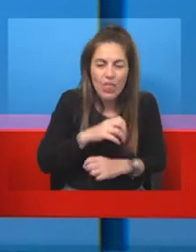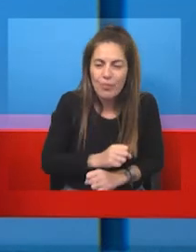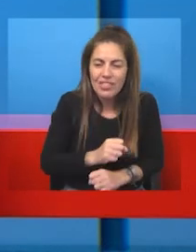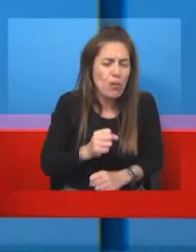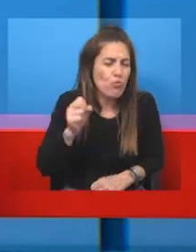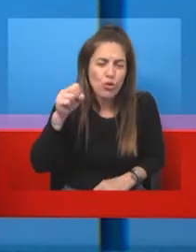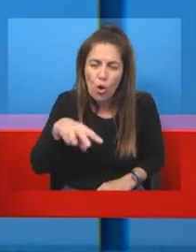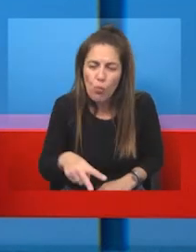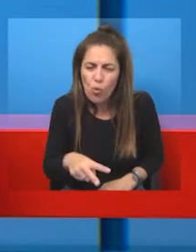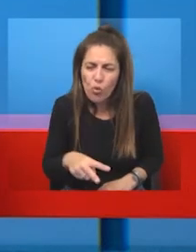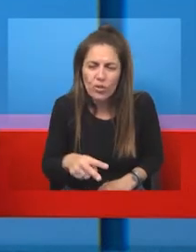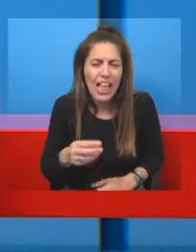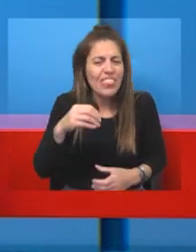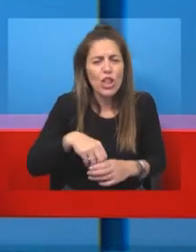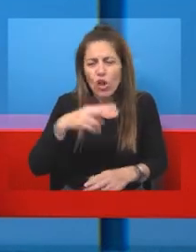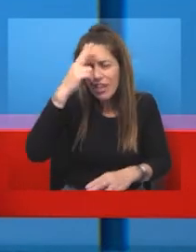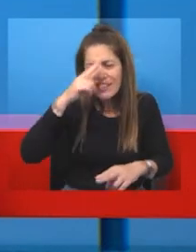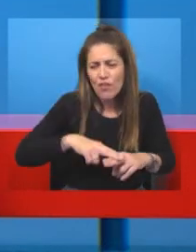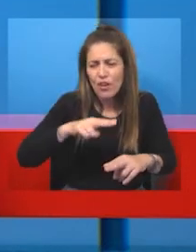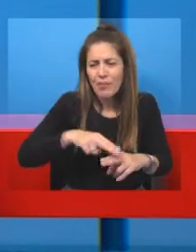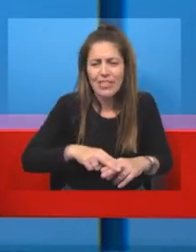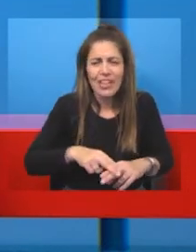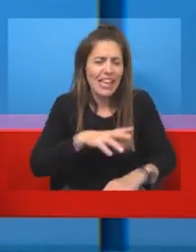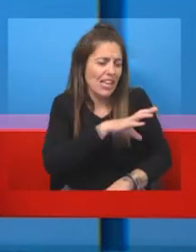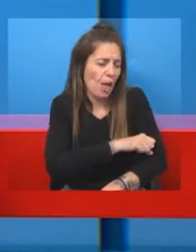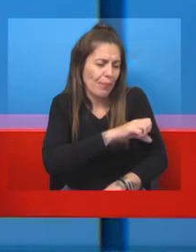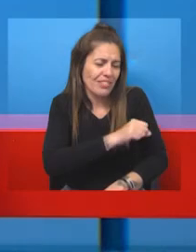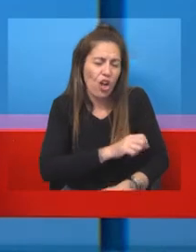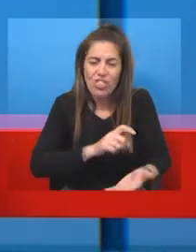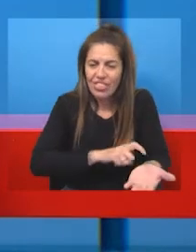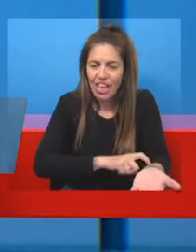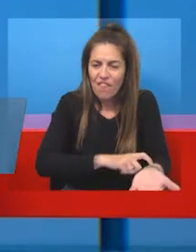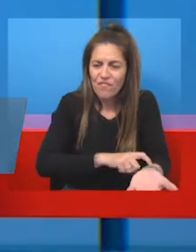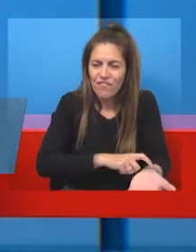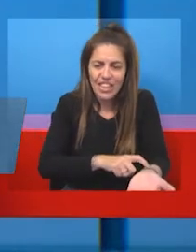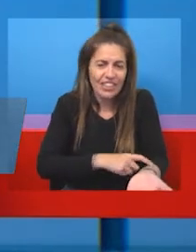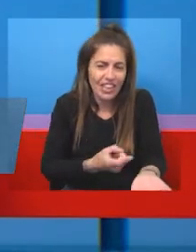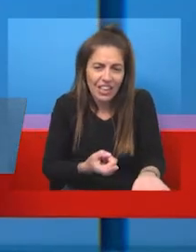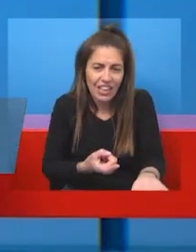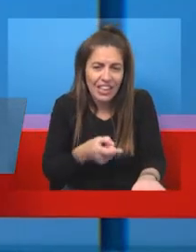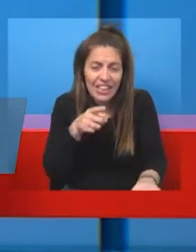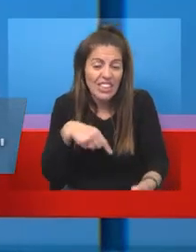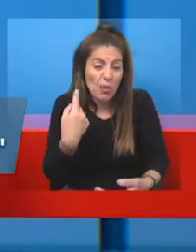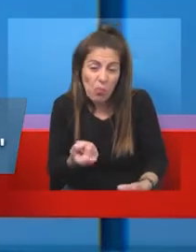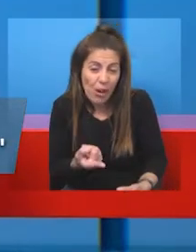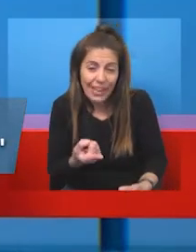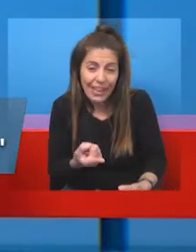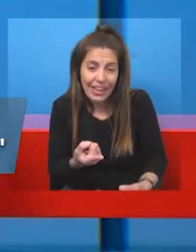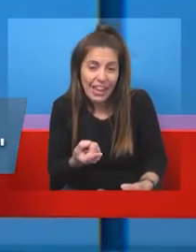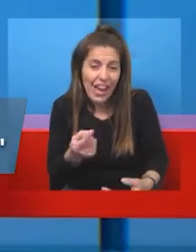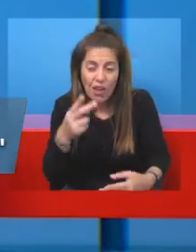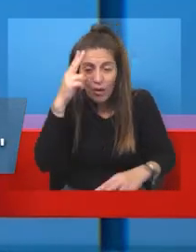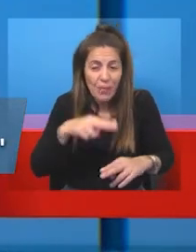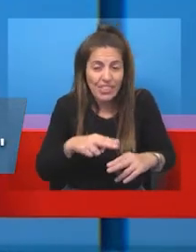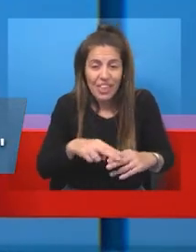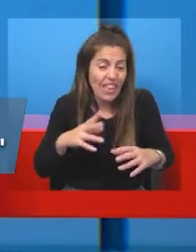frecuentes son dentro de las enfermedades digamos está la hipertensión arterial la diabetes la dpem y y y y después viene como las enfermedades más